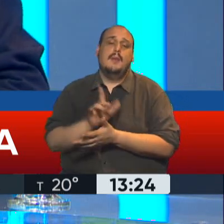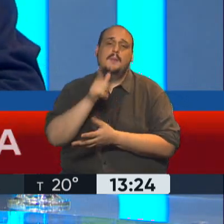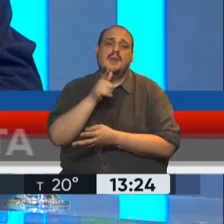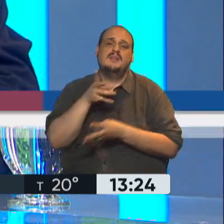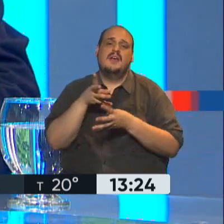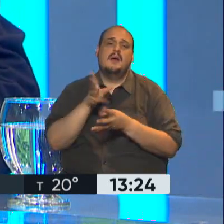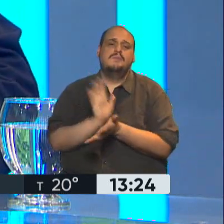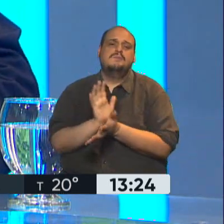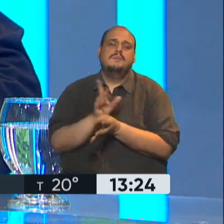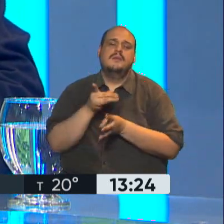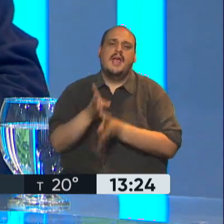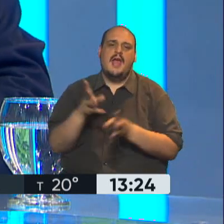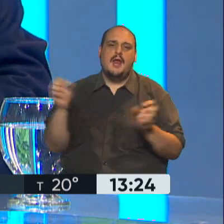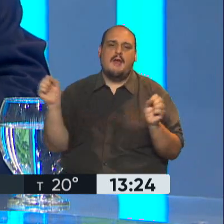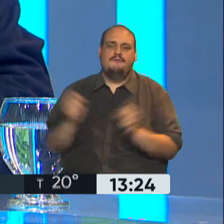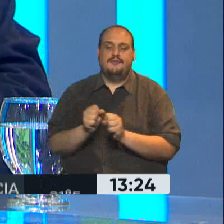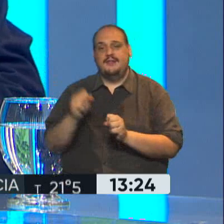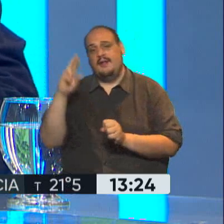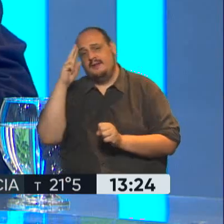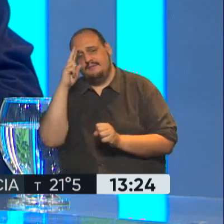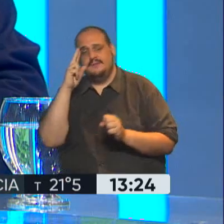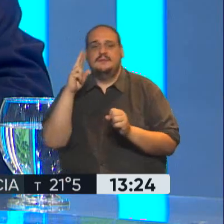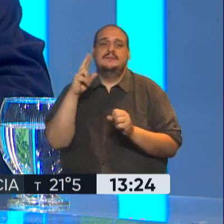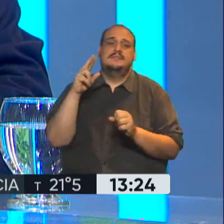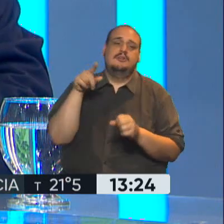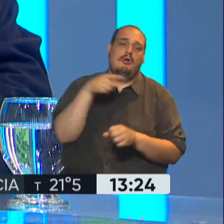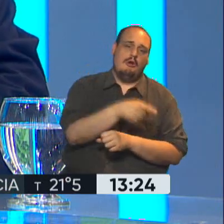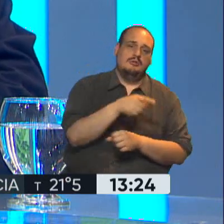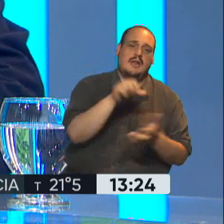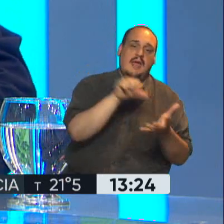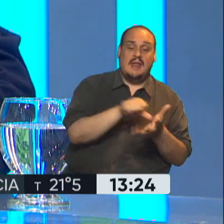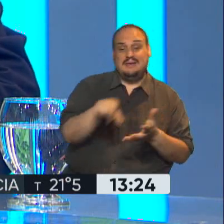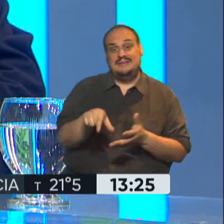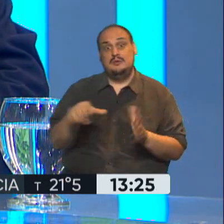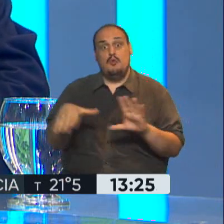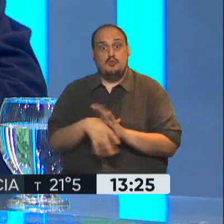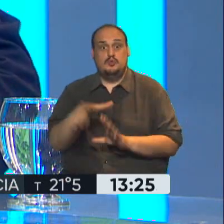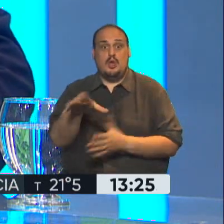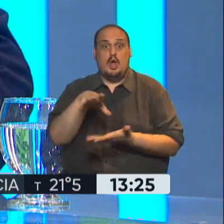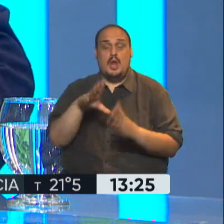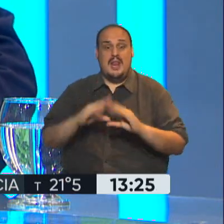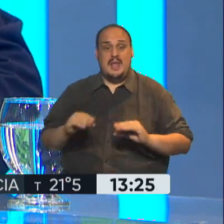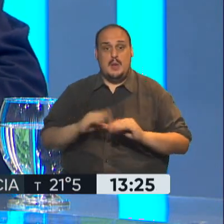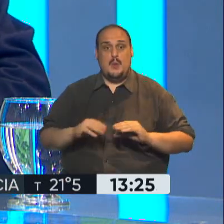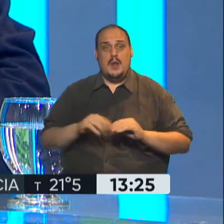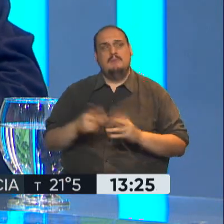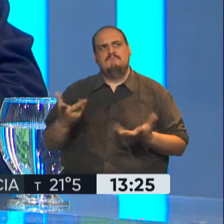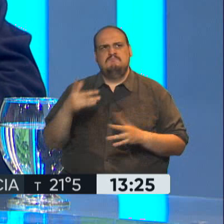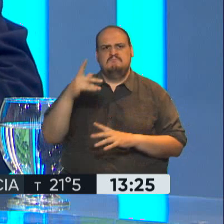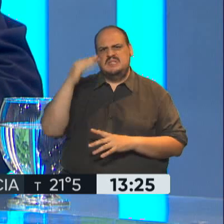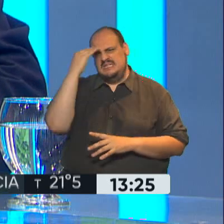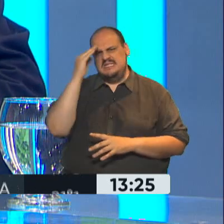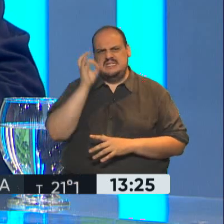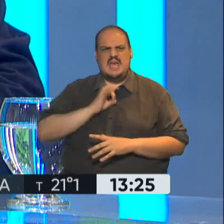mantiene permanentemente con Irán, ¿no? Y el Líbano es un espacio donde Arabia Saudita fue hace década y media